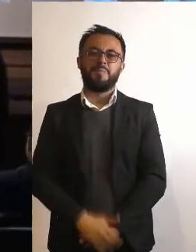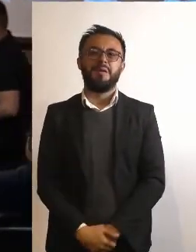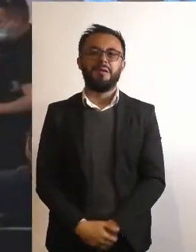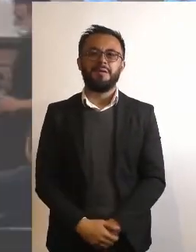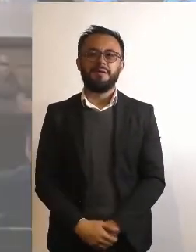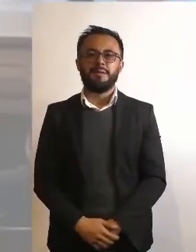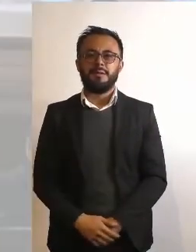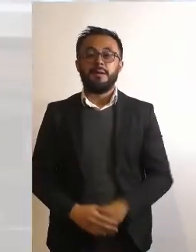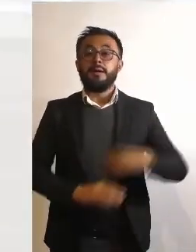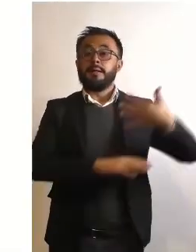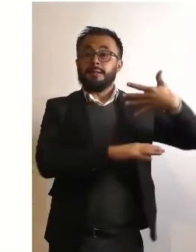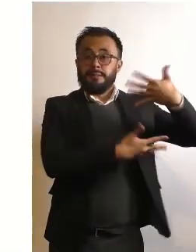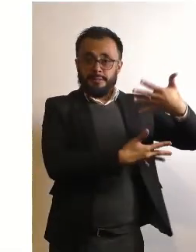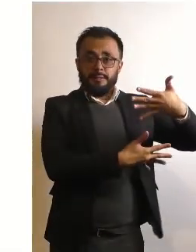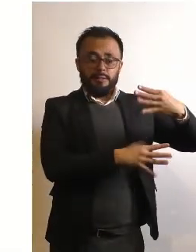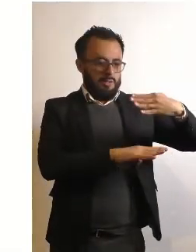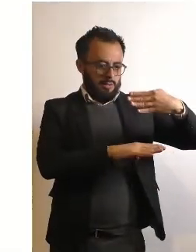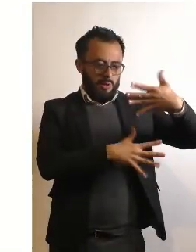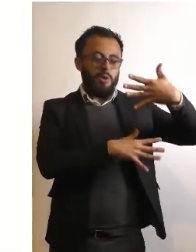Novena pregunta.